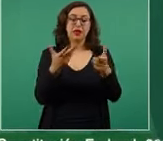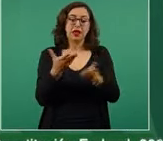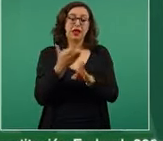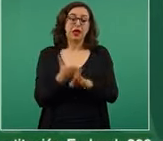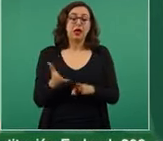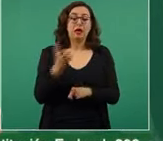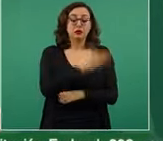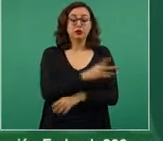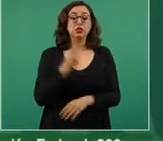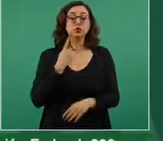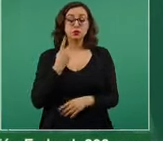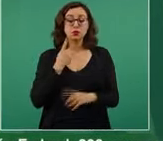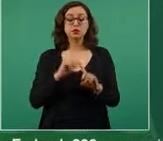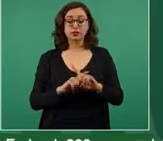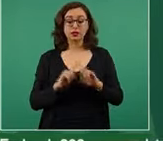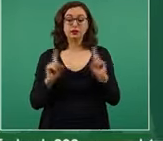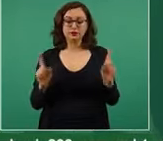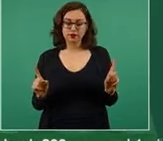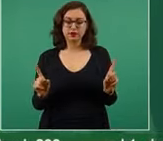de antes,